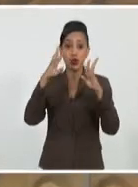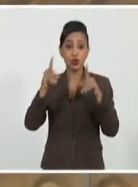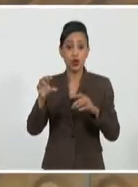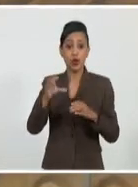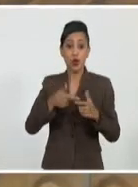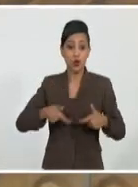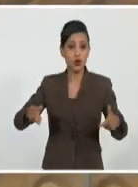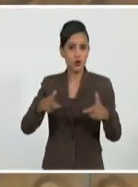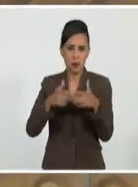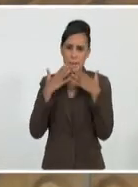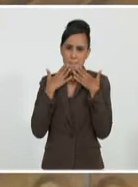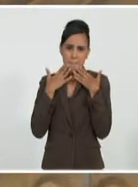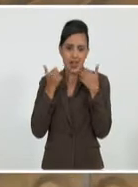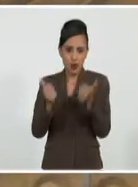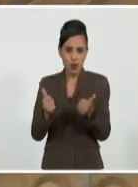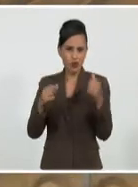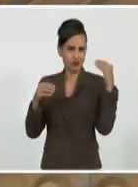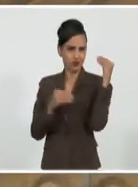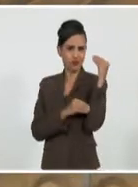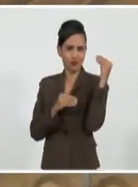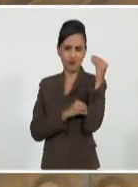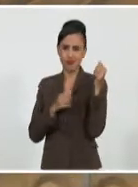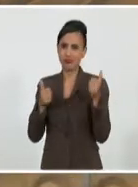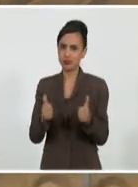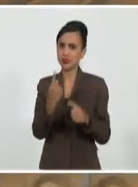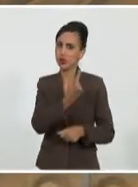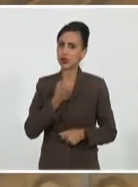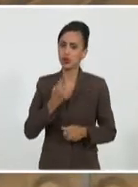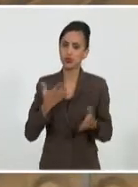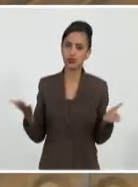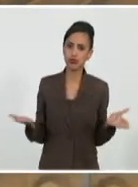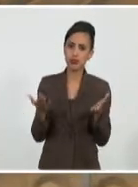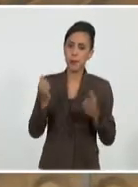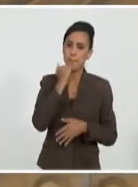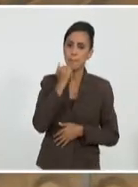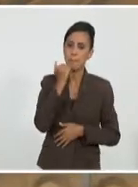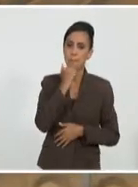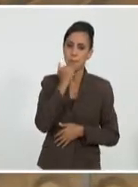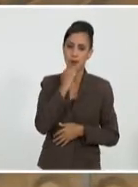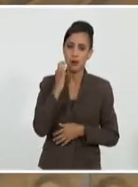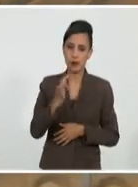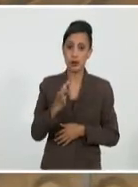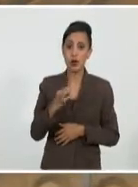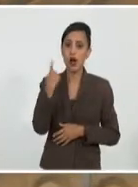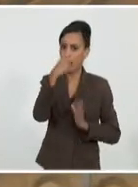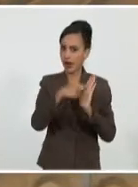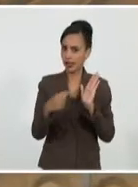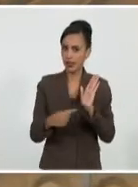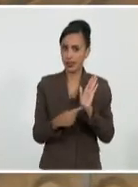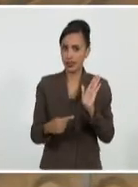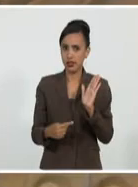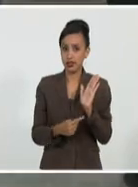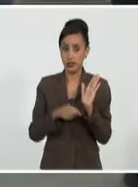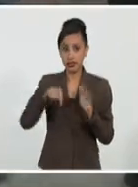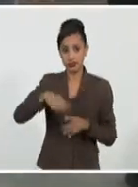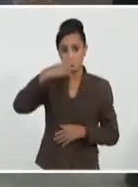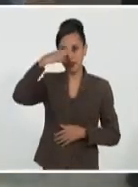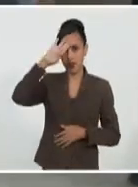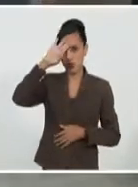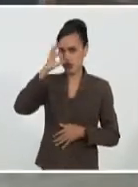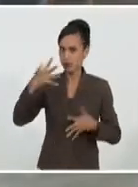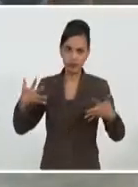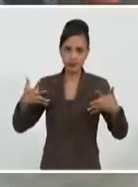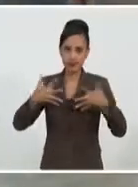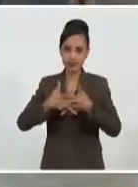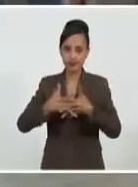mucho más fortalecidos y de seguro avanzaremos mucho más con la unidad que caracteriza a este pueblo. Crítico,